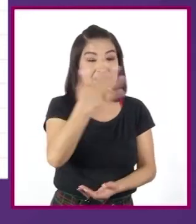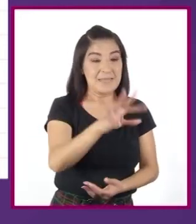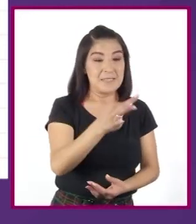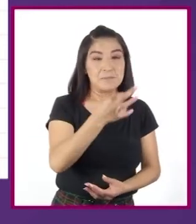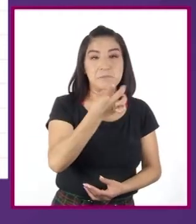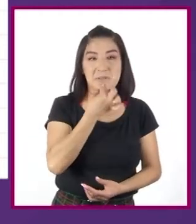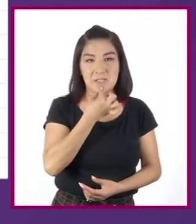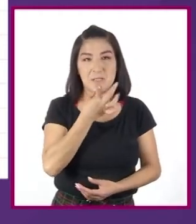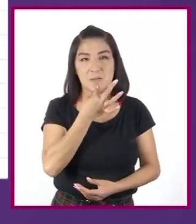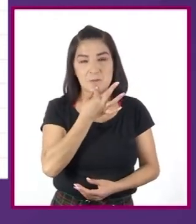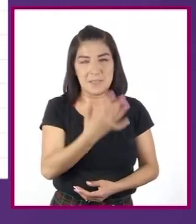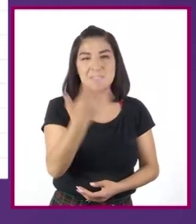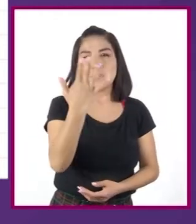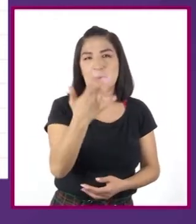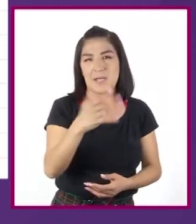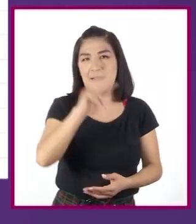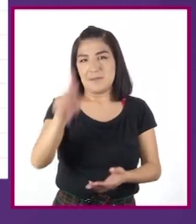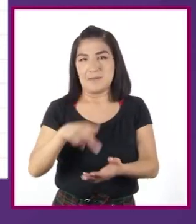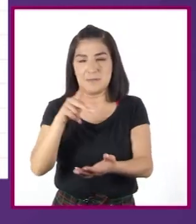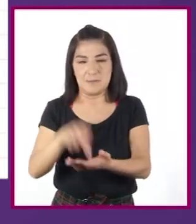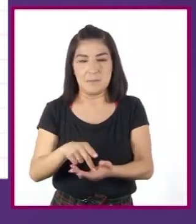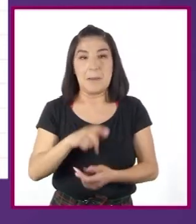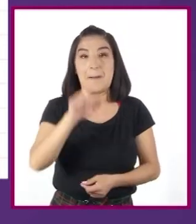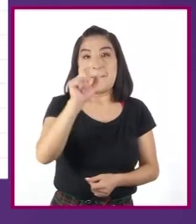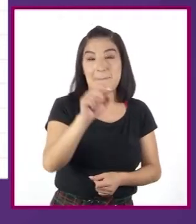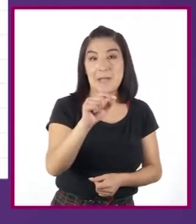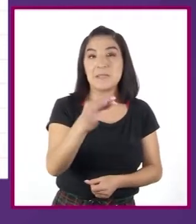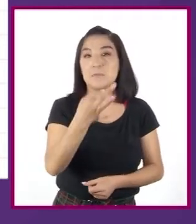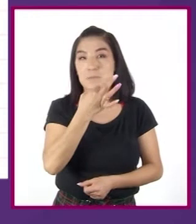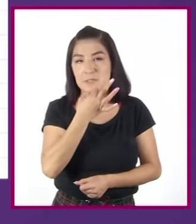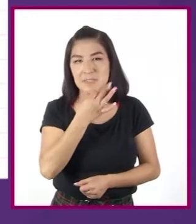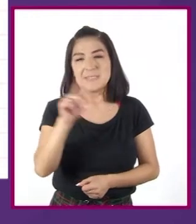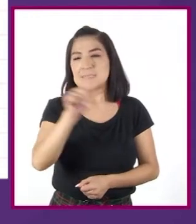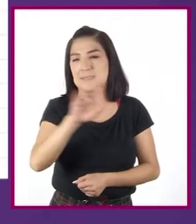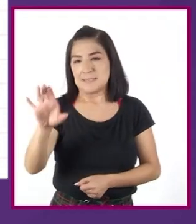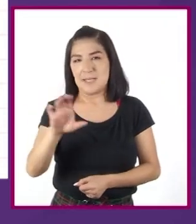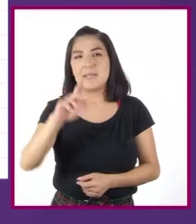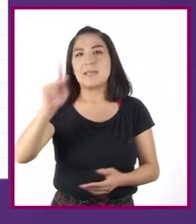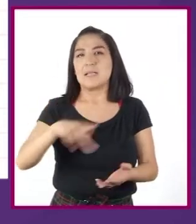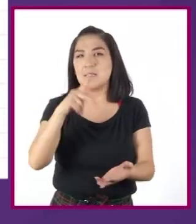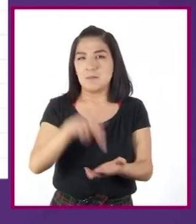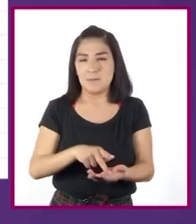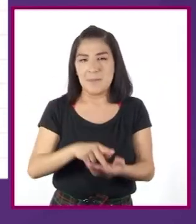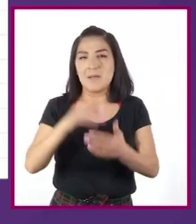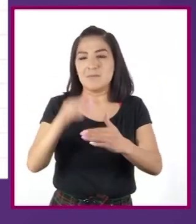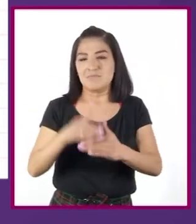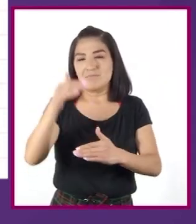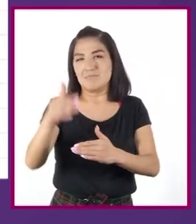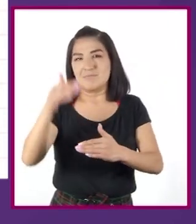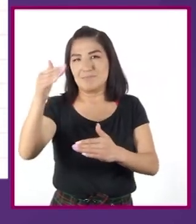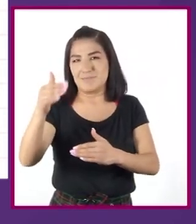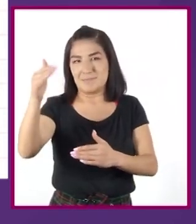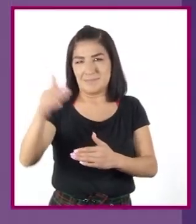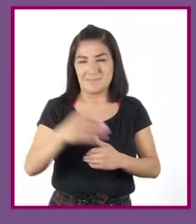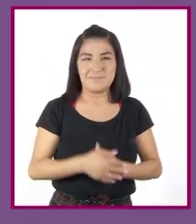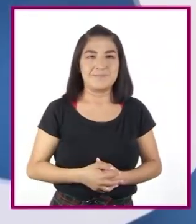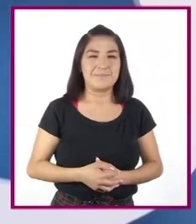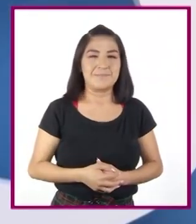minutos, 50 kilómetros. Para 20 minutos, 100 kilómetros y así sucesivamente.